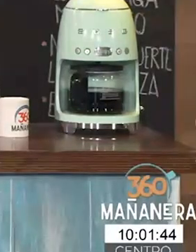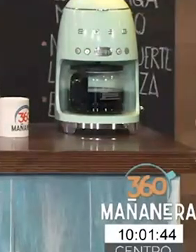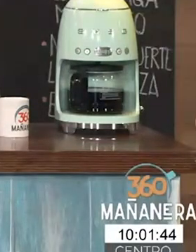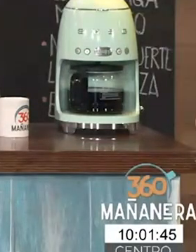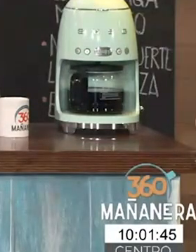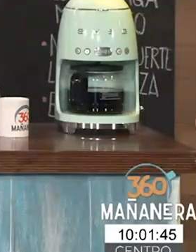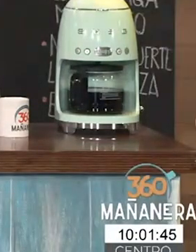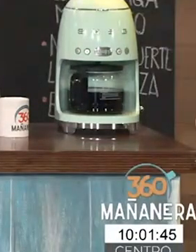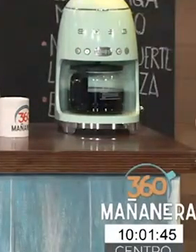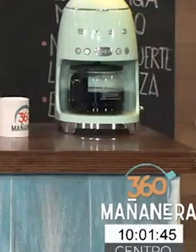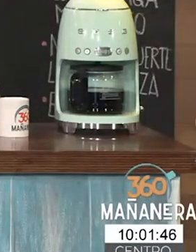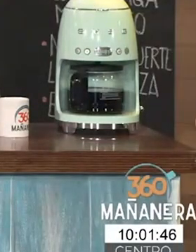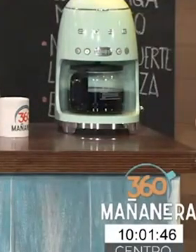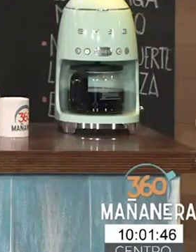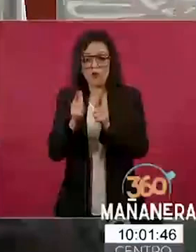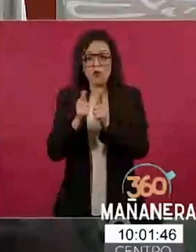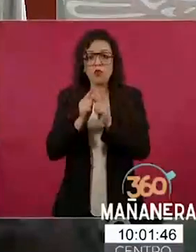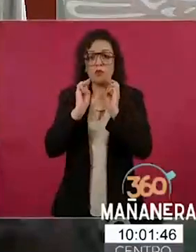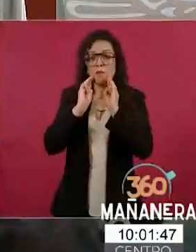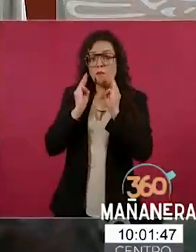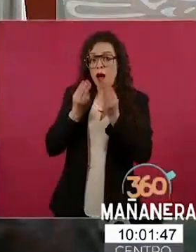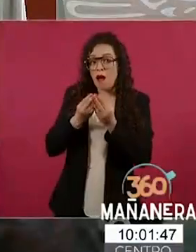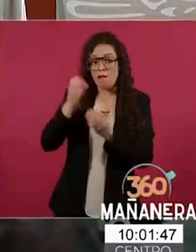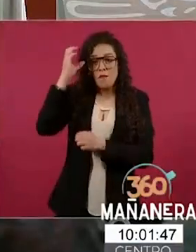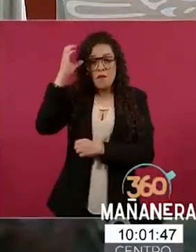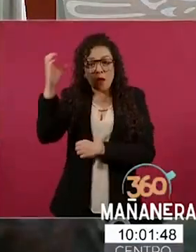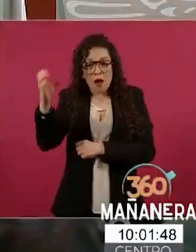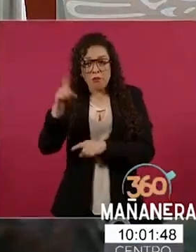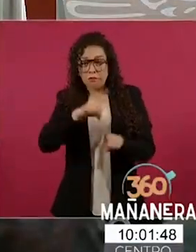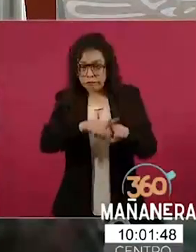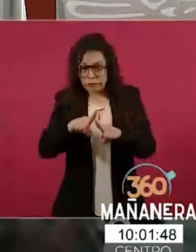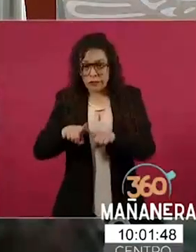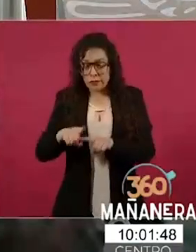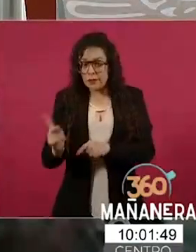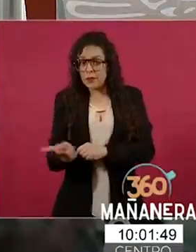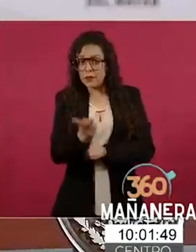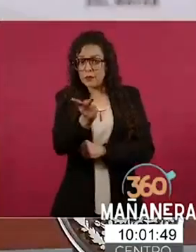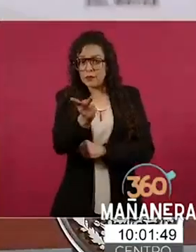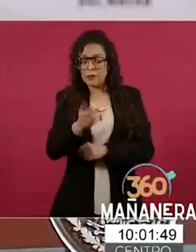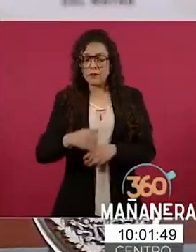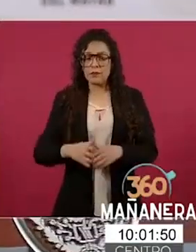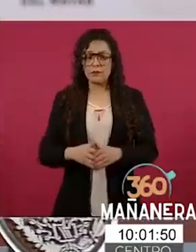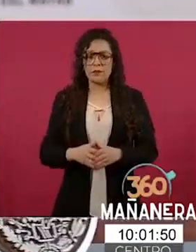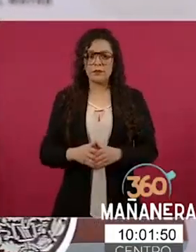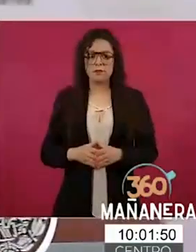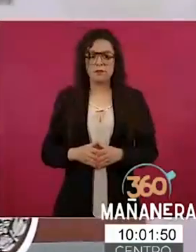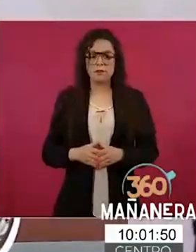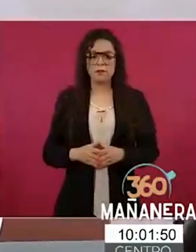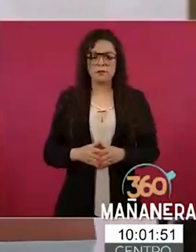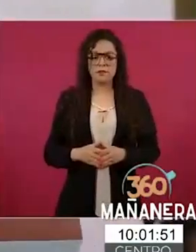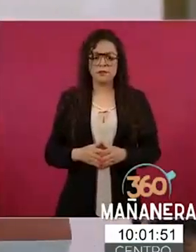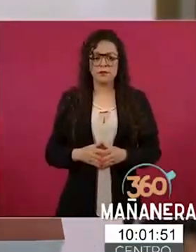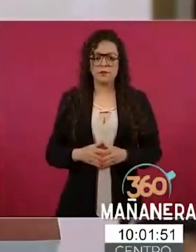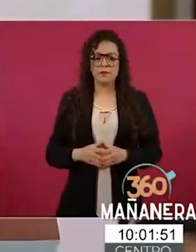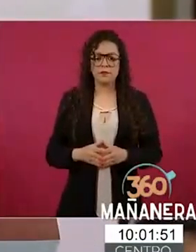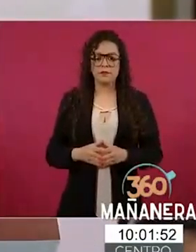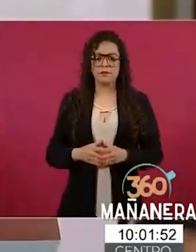insisto a Rosa y cela Rodríguez cualquiera que sea el